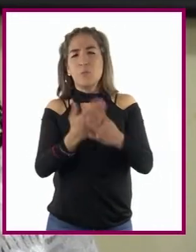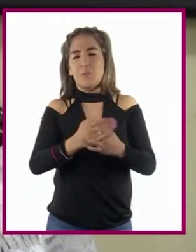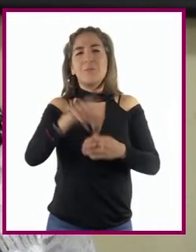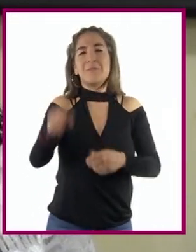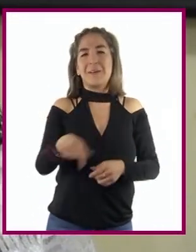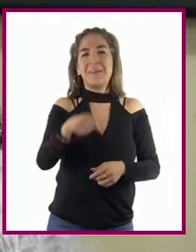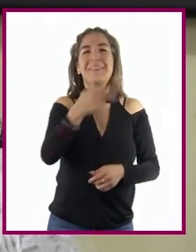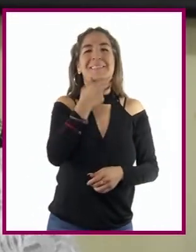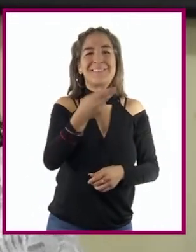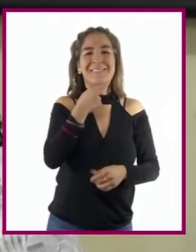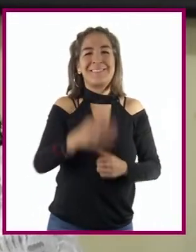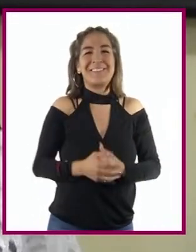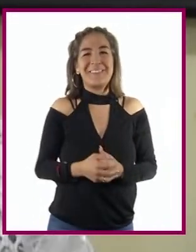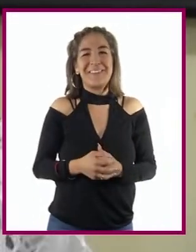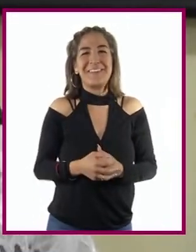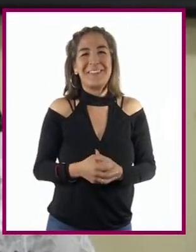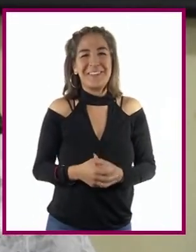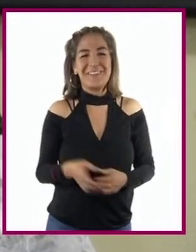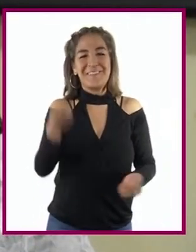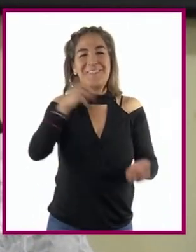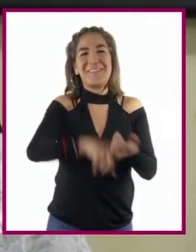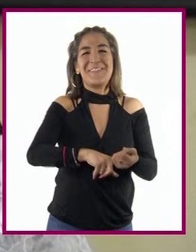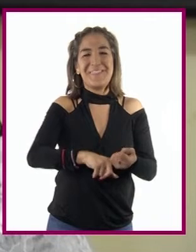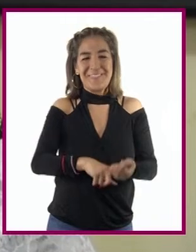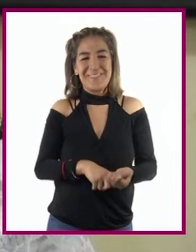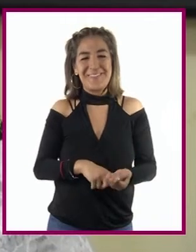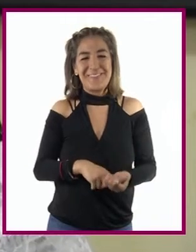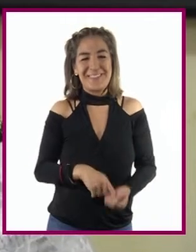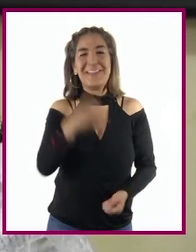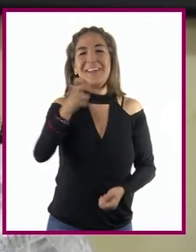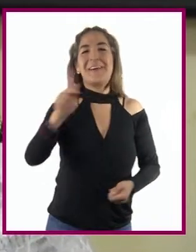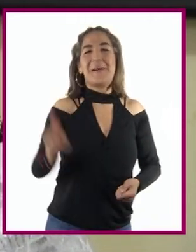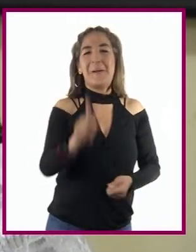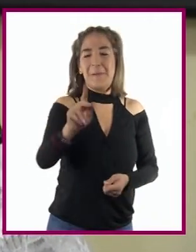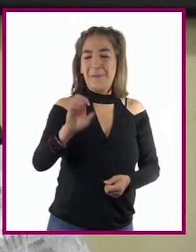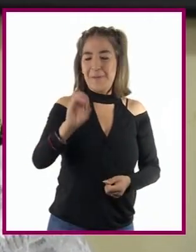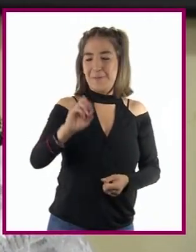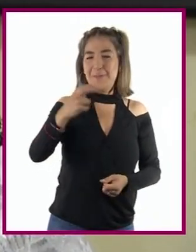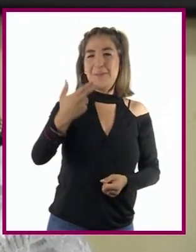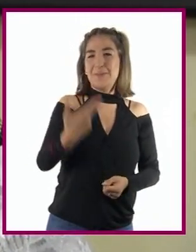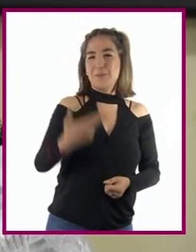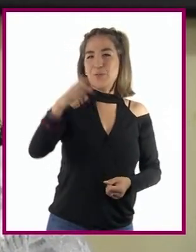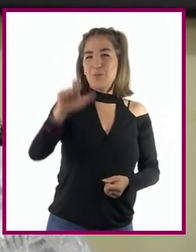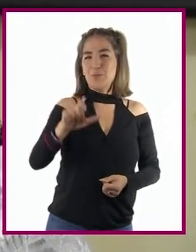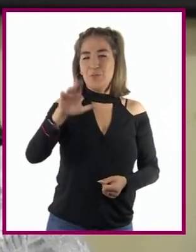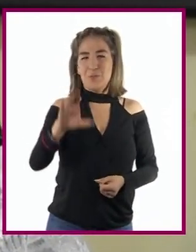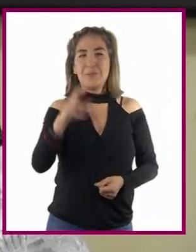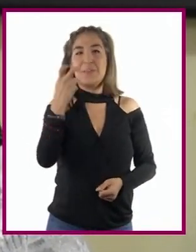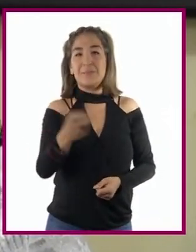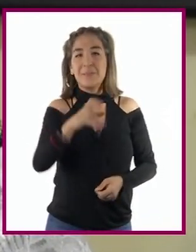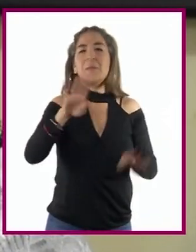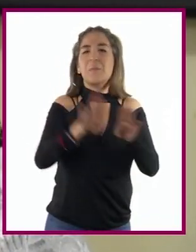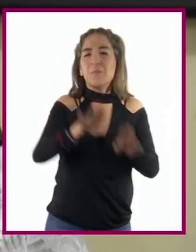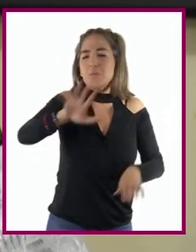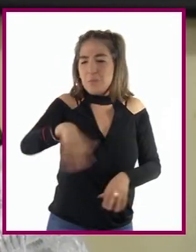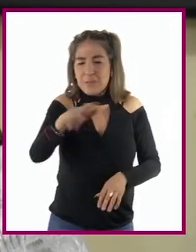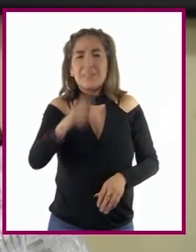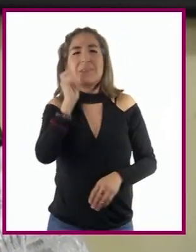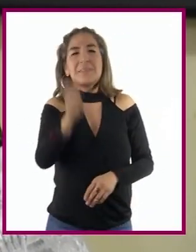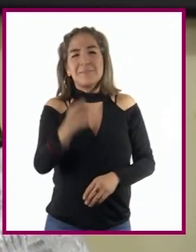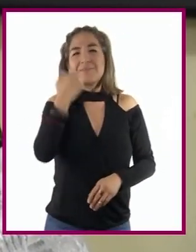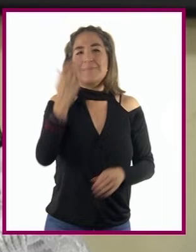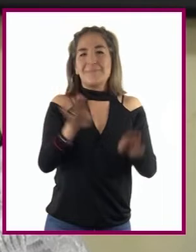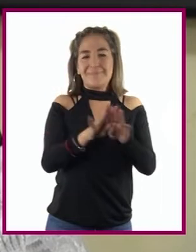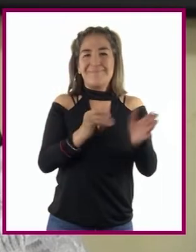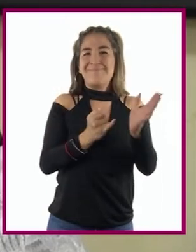hombres indígenas. Otro ejemplo es el del pueblo de Okchuk. Este ha buscado desde hace años ejercer su